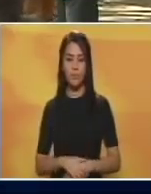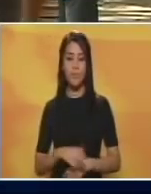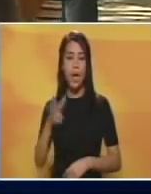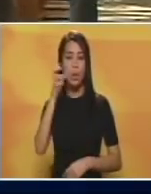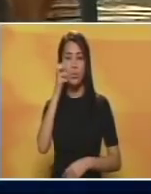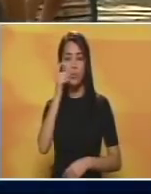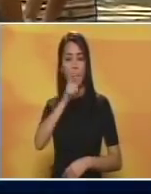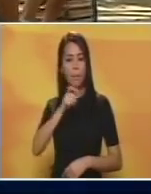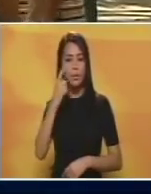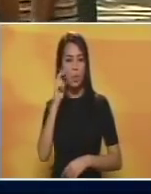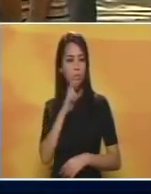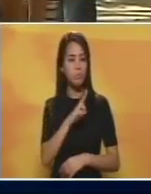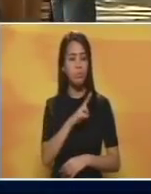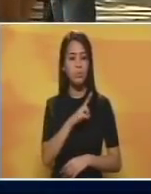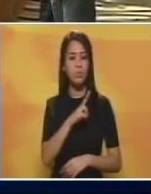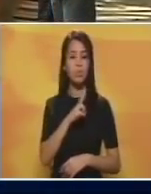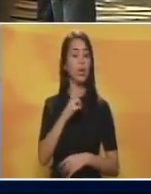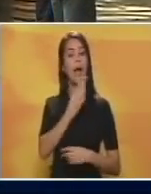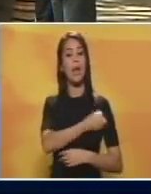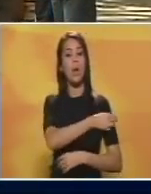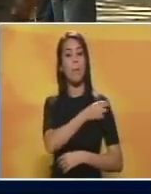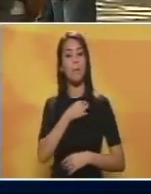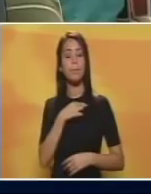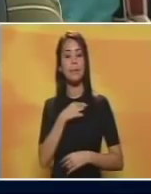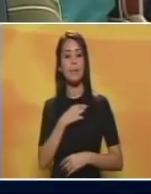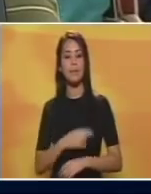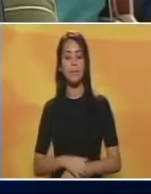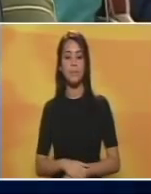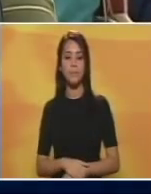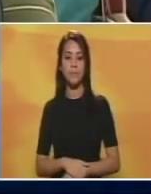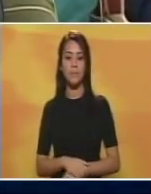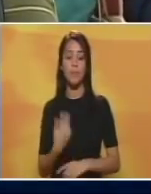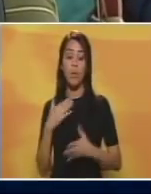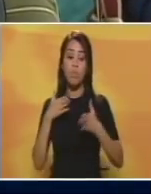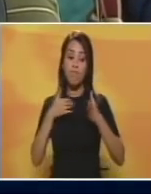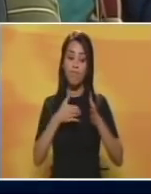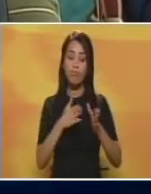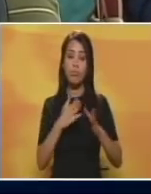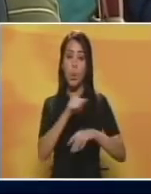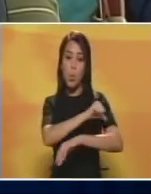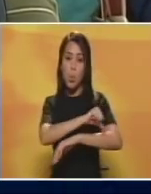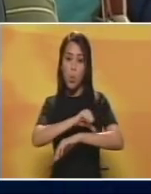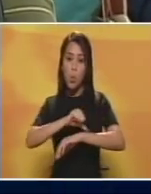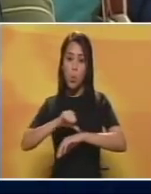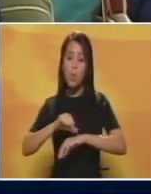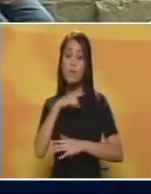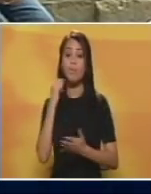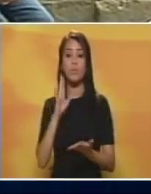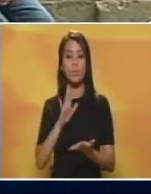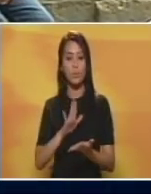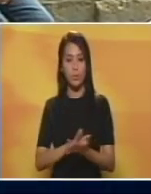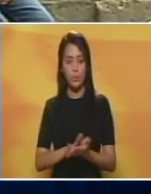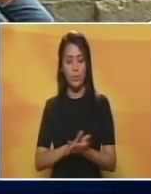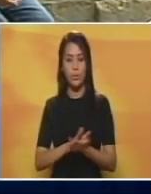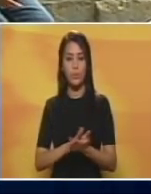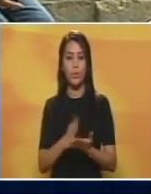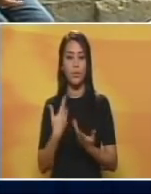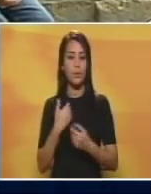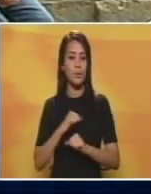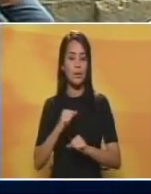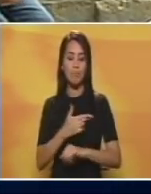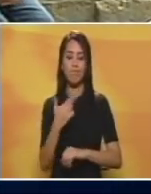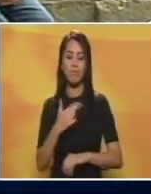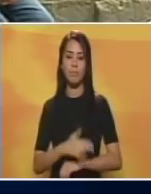disparos le trasladaron de inmediato al hospital Pérez Carreño, donde fue intervenido quirúrgicamente y murió tras no resistir